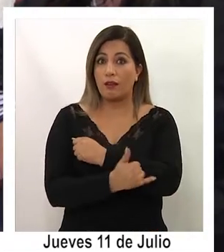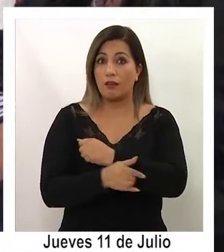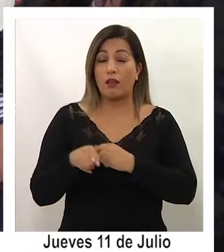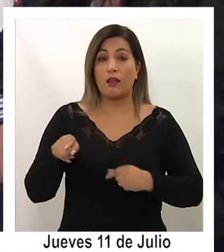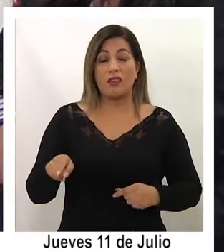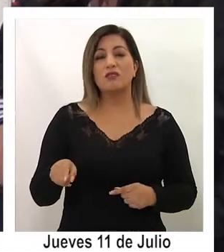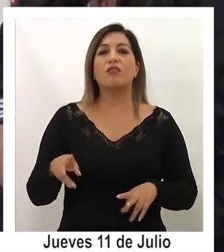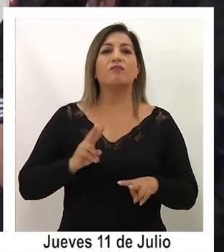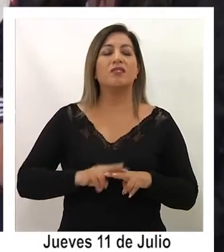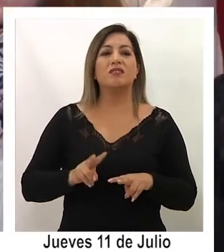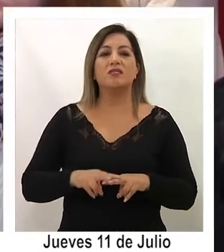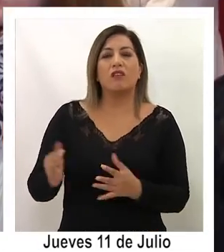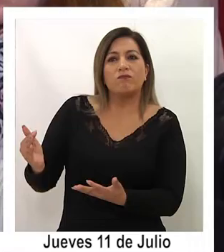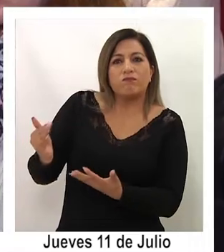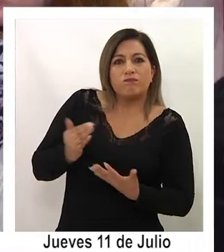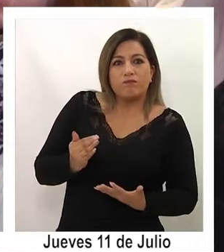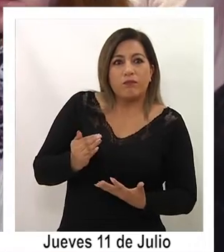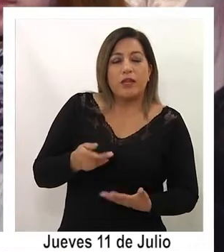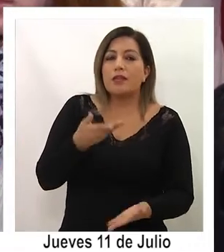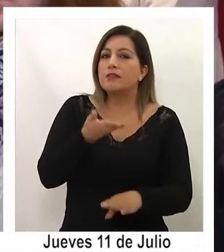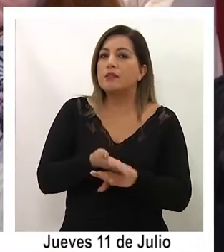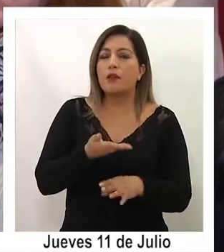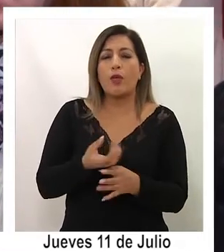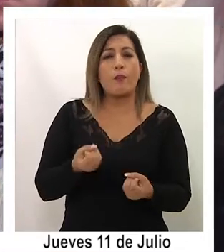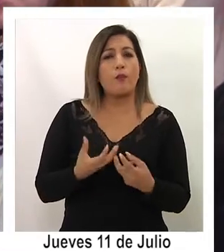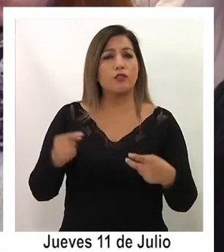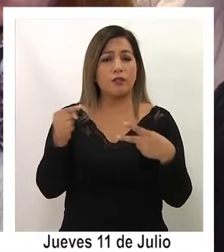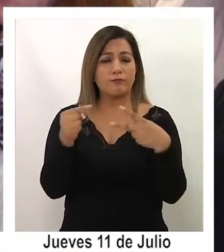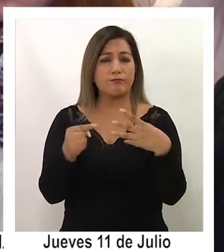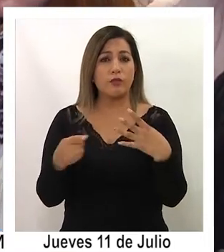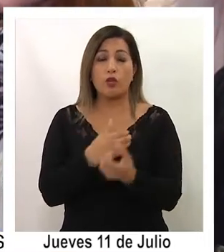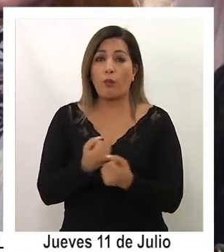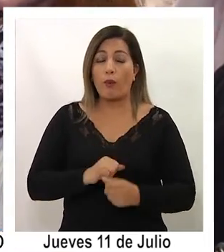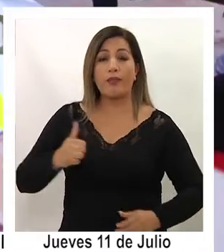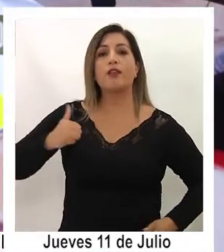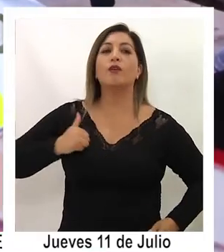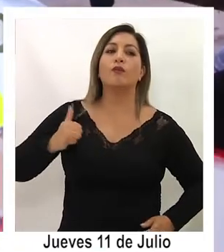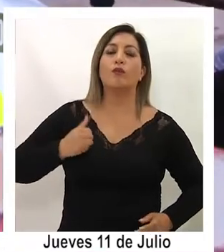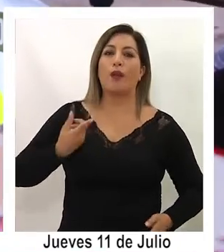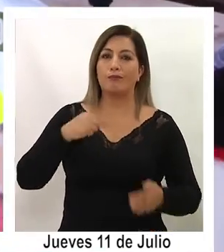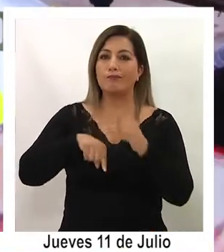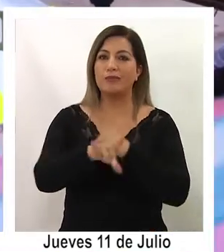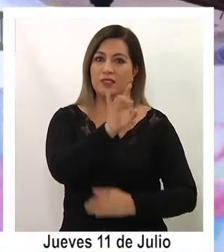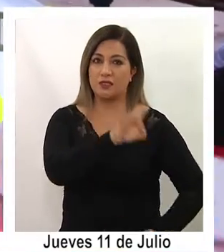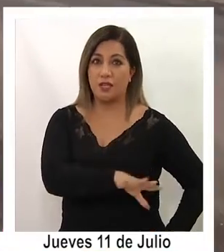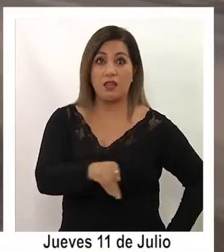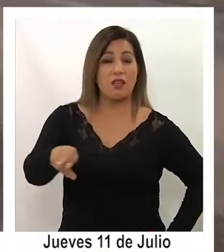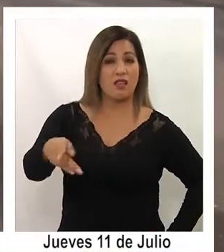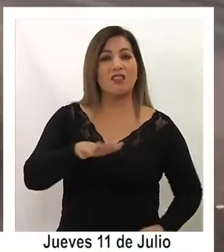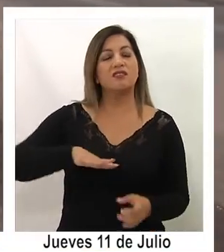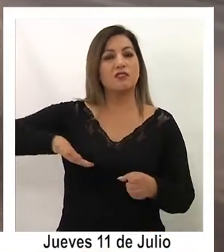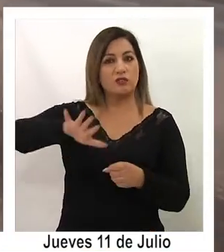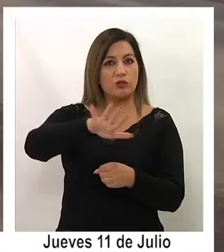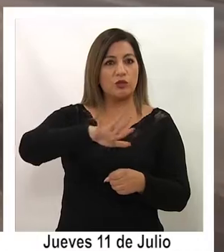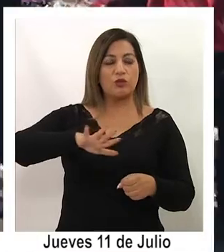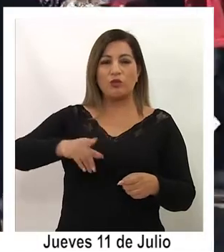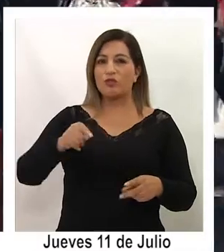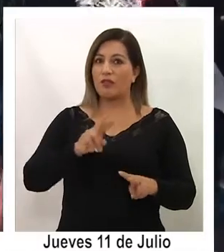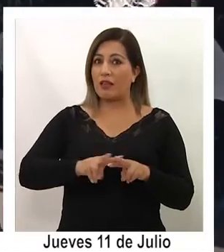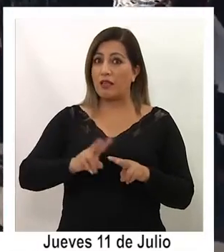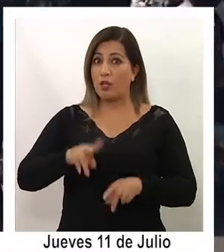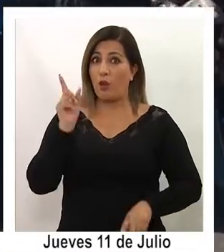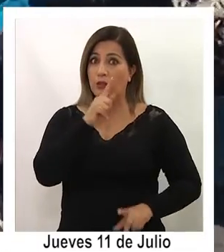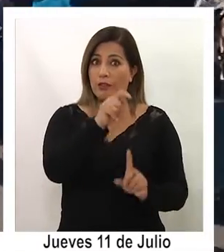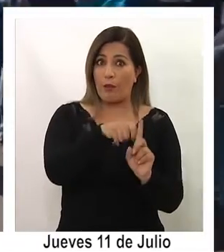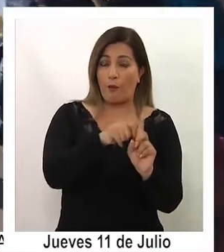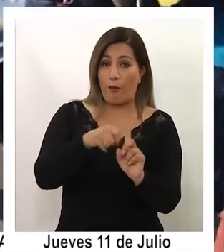pues se les niega el refugio y se les exige una serie de requisitos que no pueden cumplir para entrar al país, situación que se ha acentuado en los